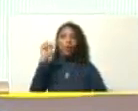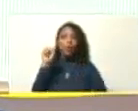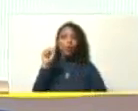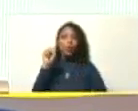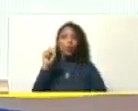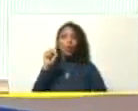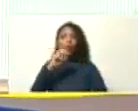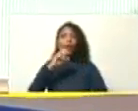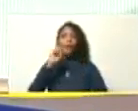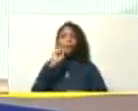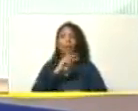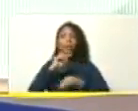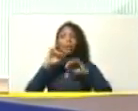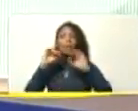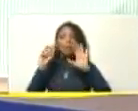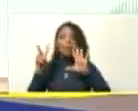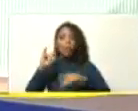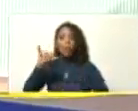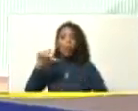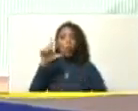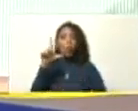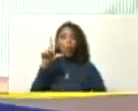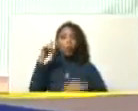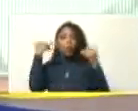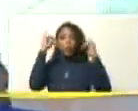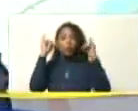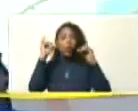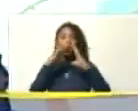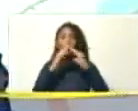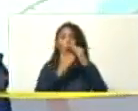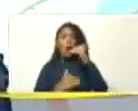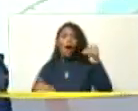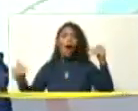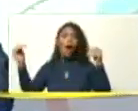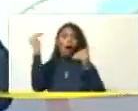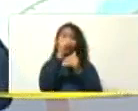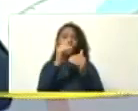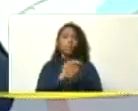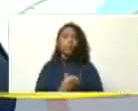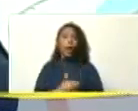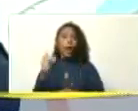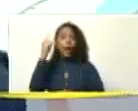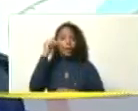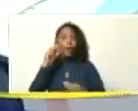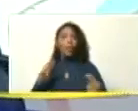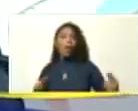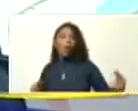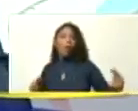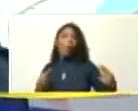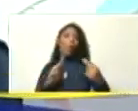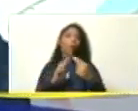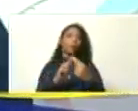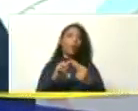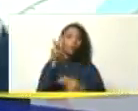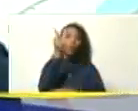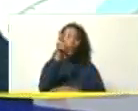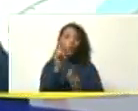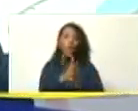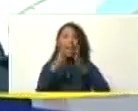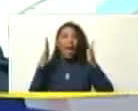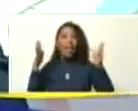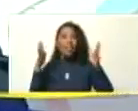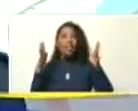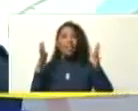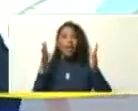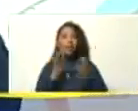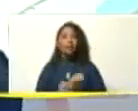julio estaremos conmemorando por todo lo alto el día del encuentro de dos gigantes, dos